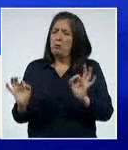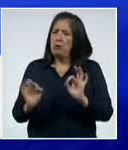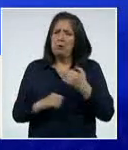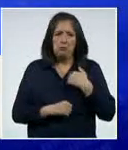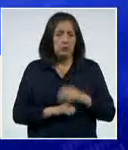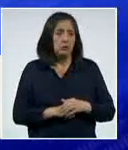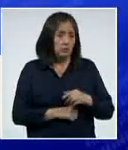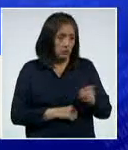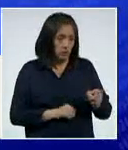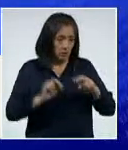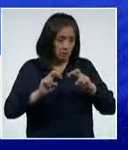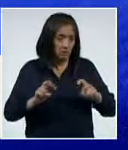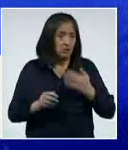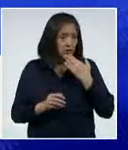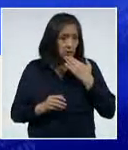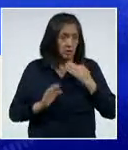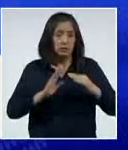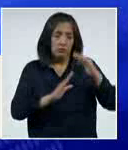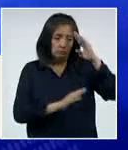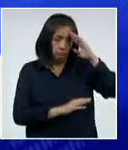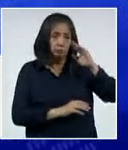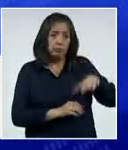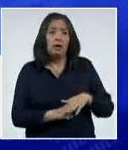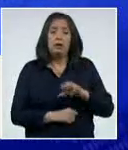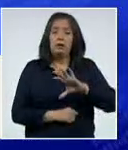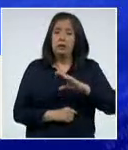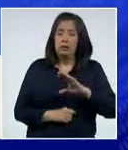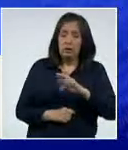El caso lo investiga la Divincri Chaclacayo, donde el sujeto